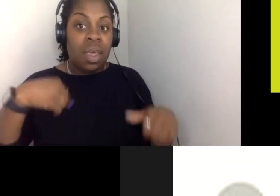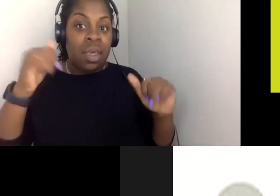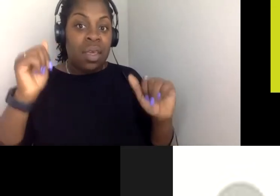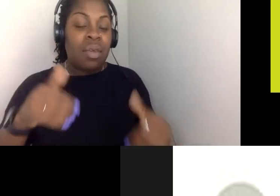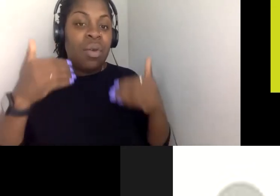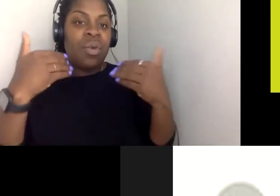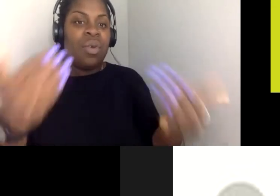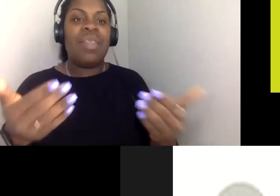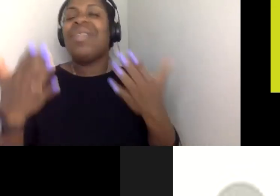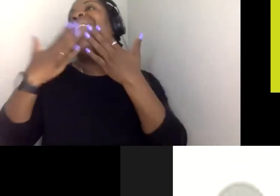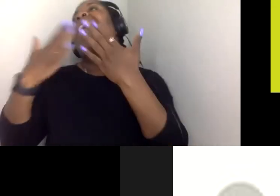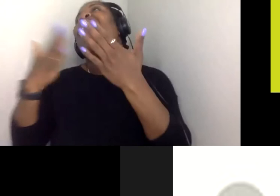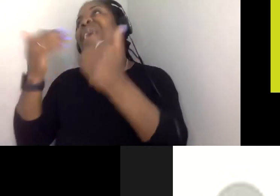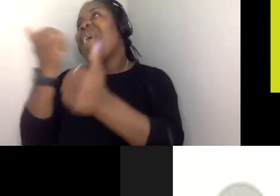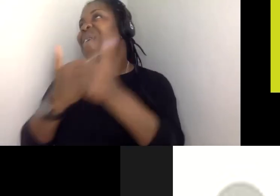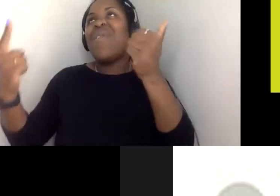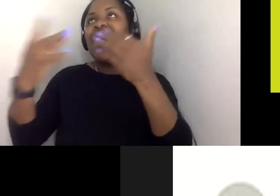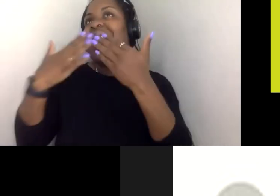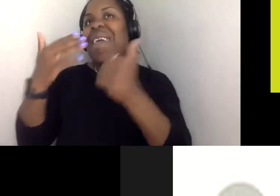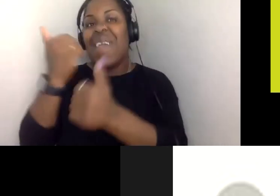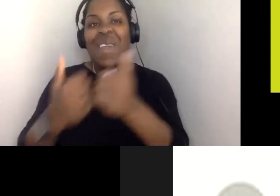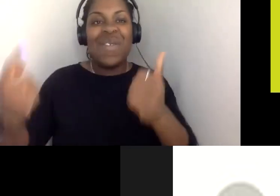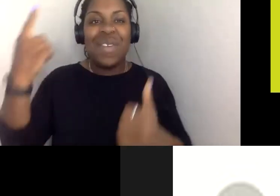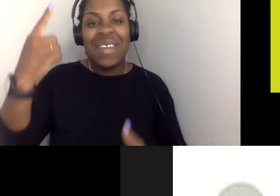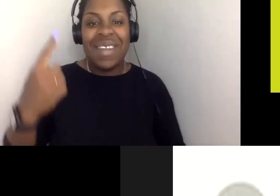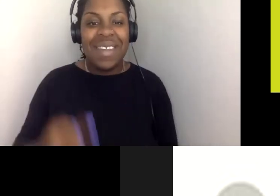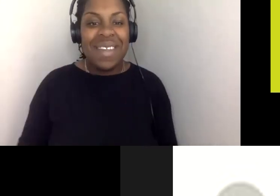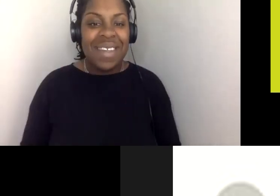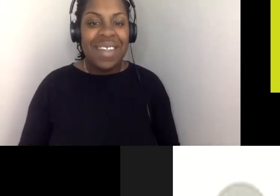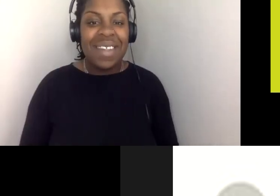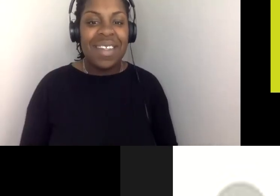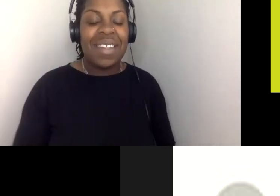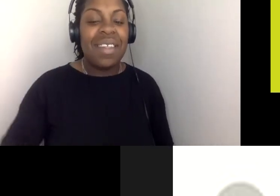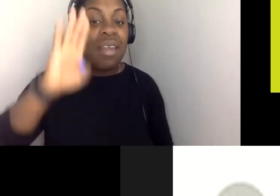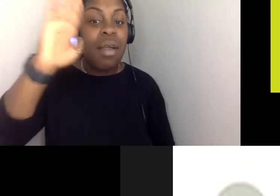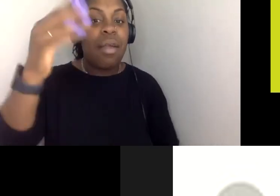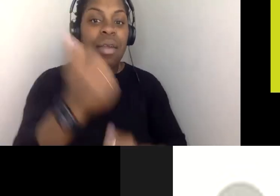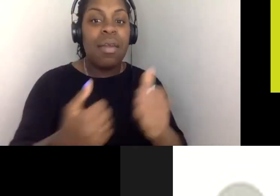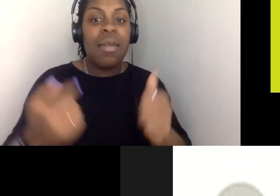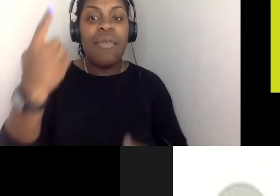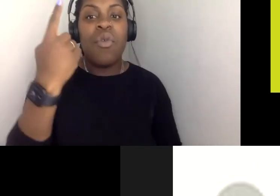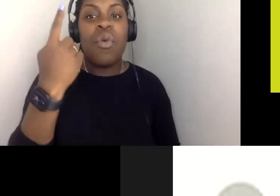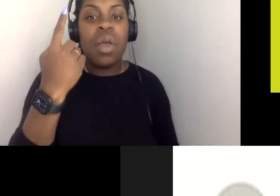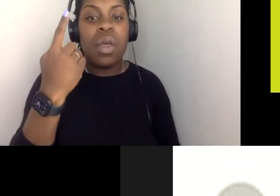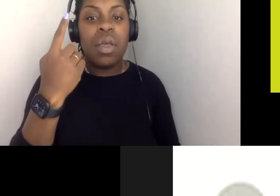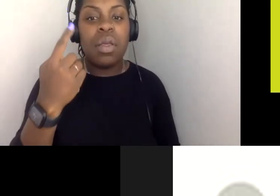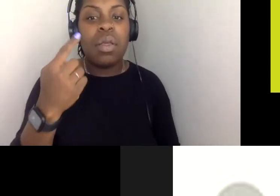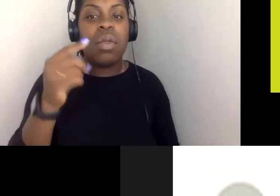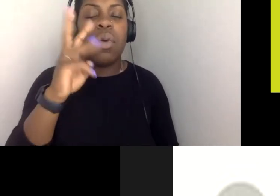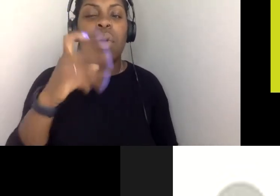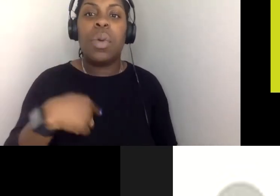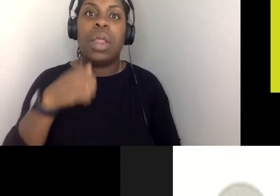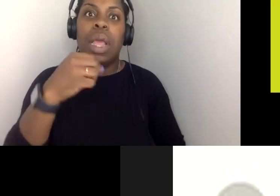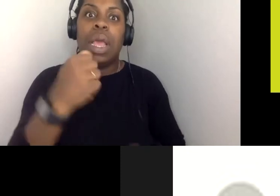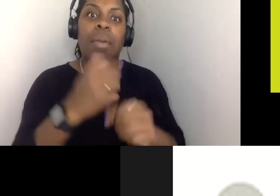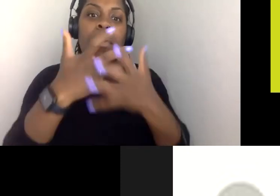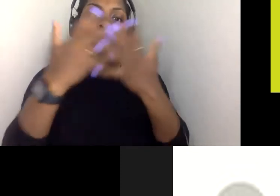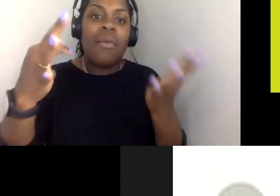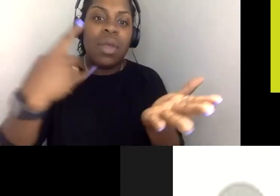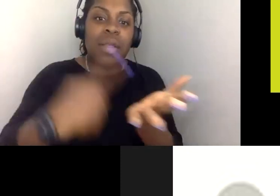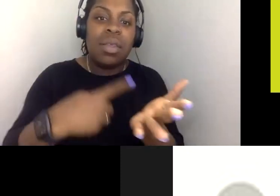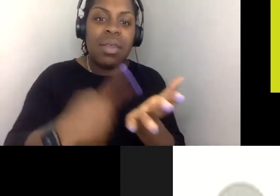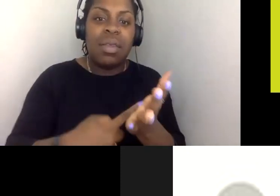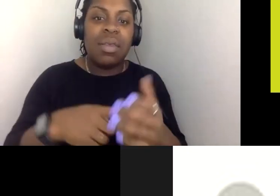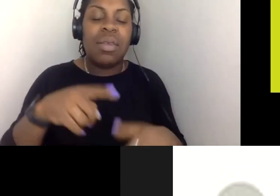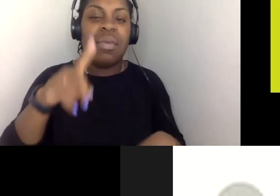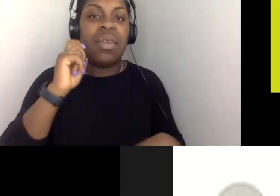Hola, yo puedo ir, James. Gracias, Evelyn. Gracias. Bien, hola a todos. Pues nosotros no llegamos